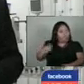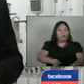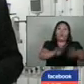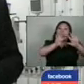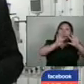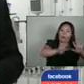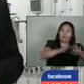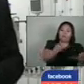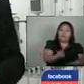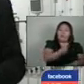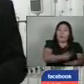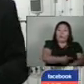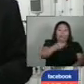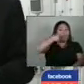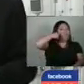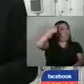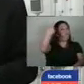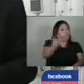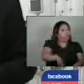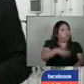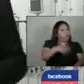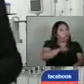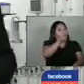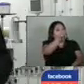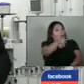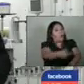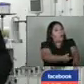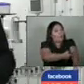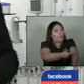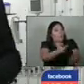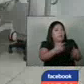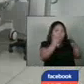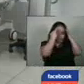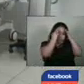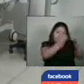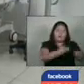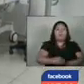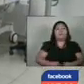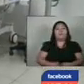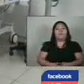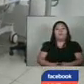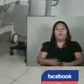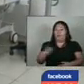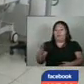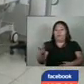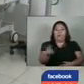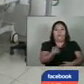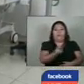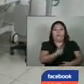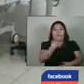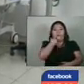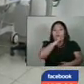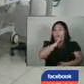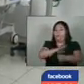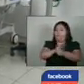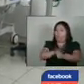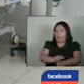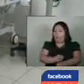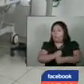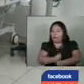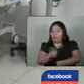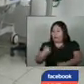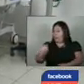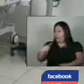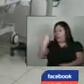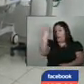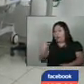Los casos confirmados que reportan las autoridades en los últimos